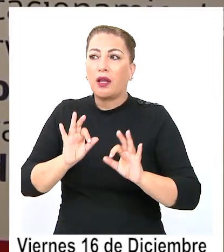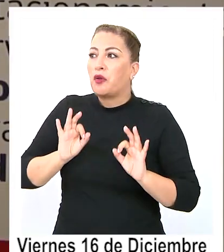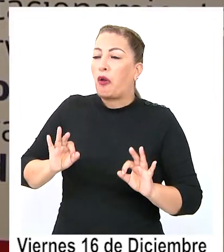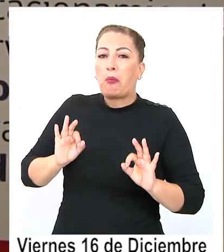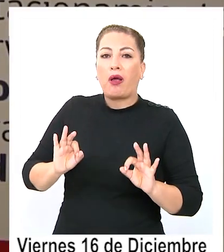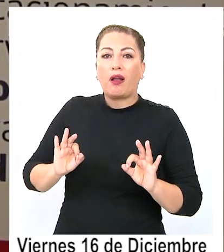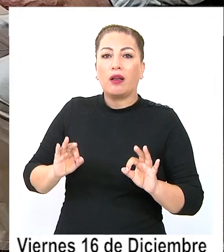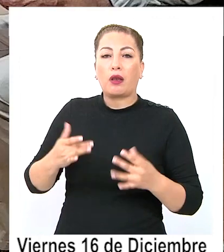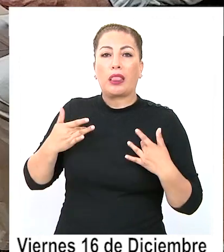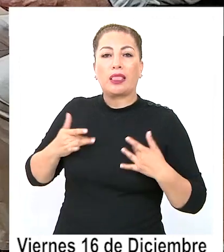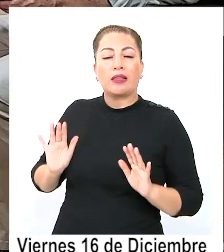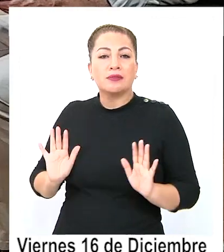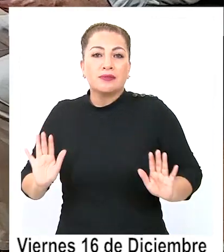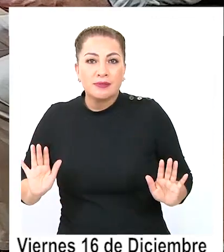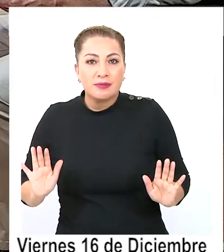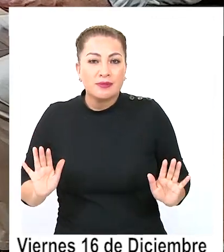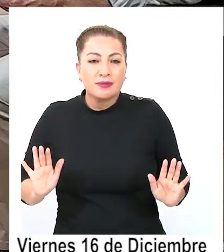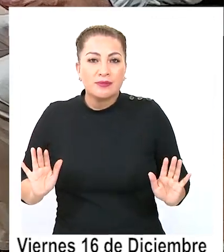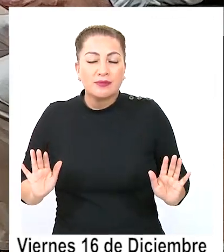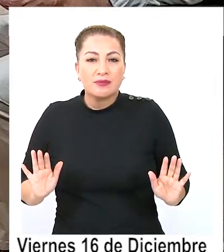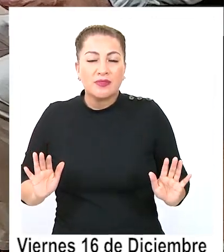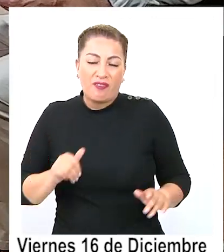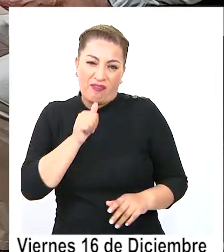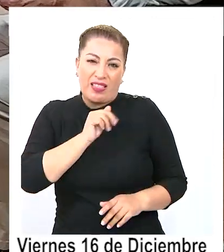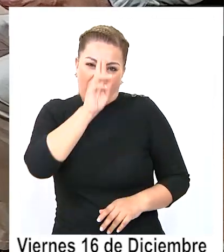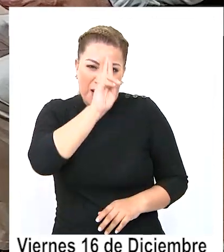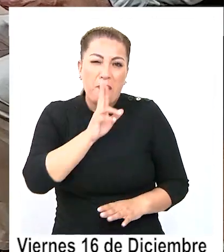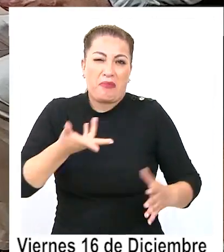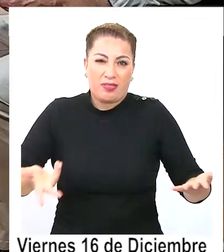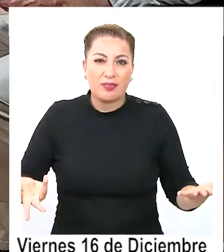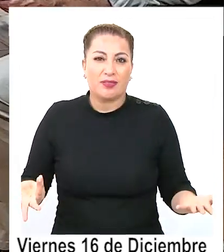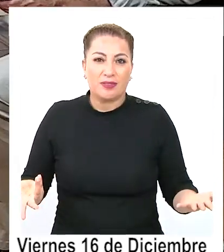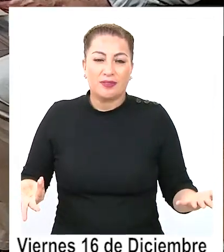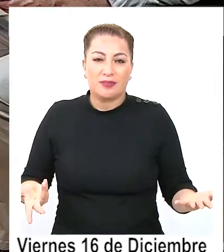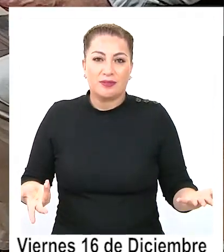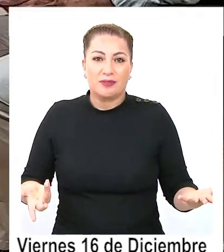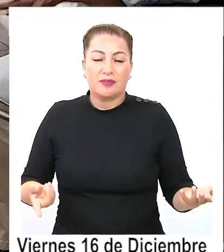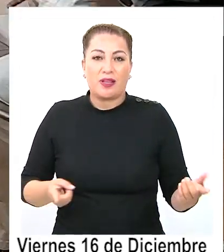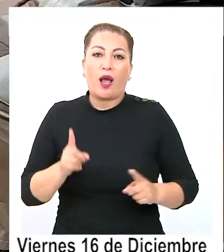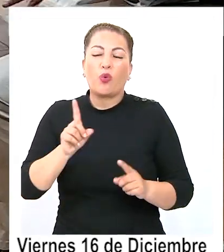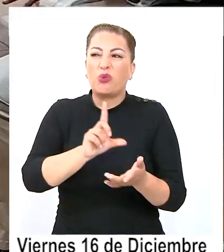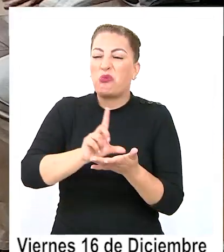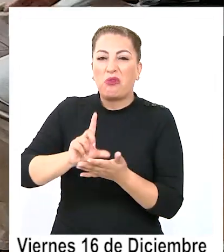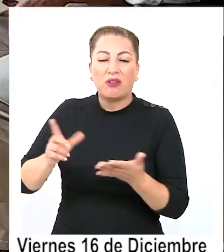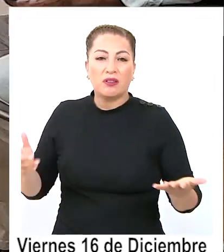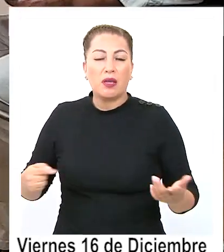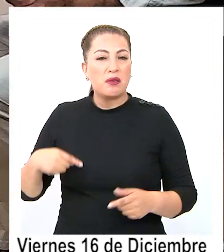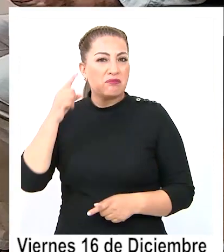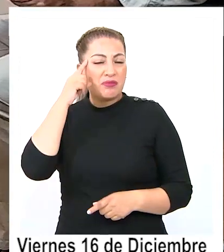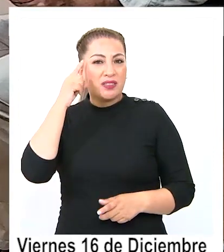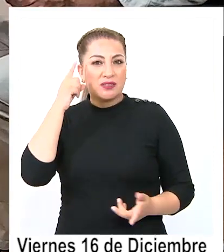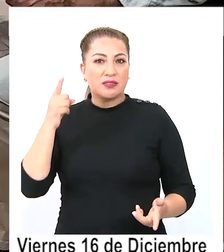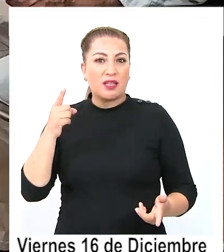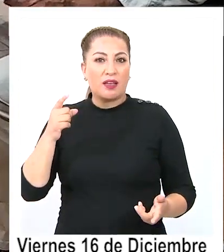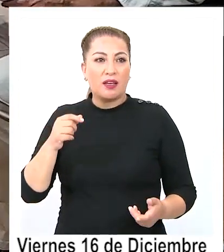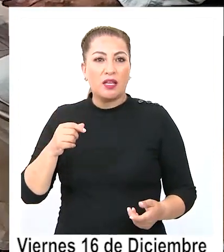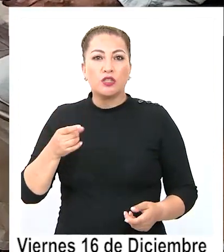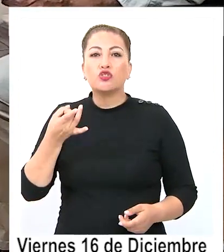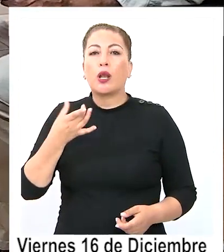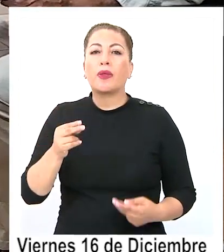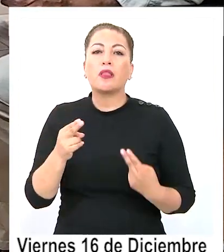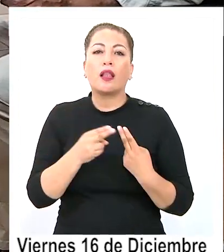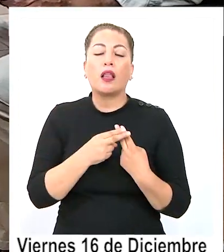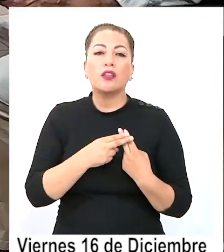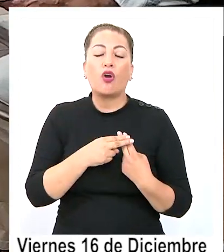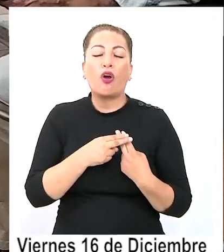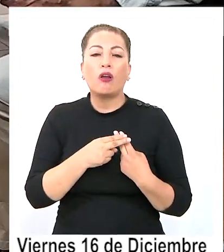corriente, ¿cierto?, que se estaciona, en fin. Poco respeto, ¿cierto?, en muchos lugares. Entonces uno dice, pareciera que de repente nos sensibilizamos en esas